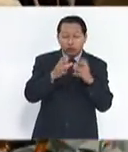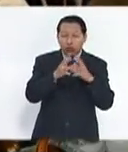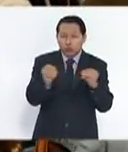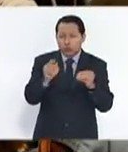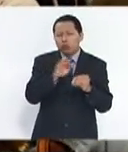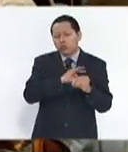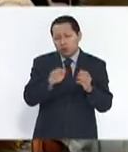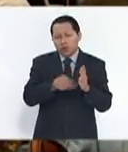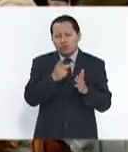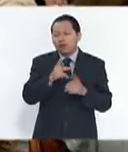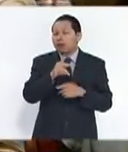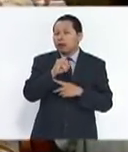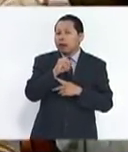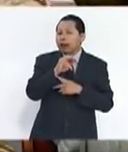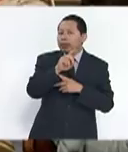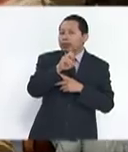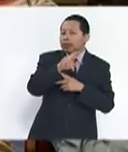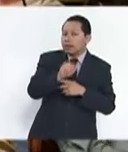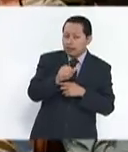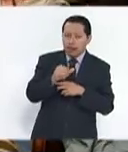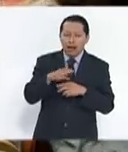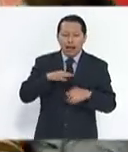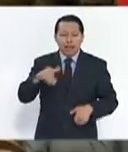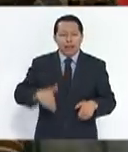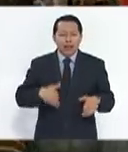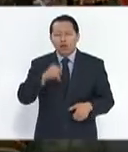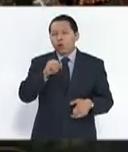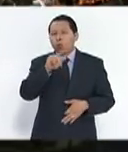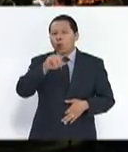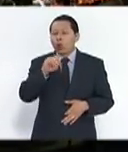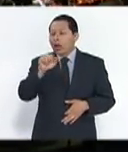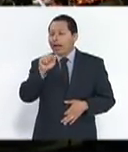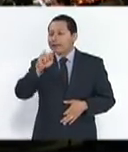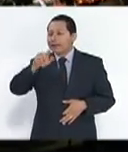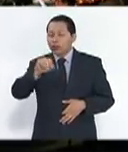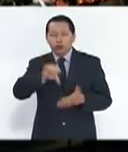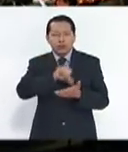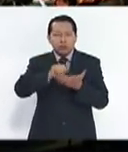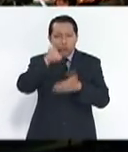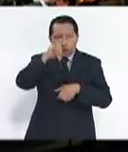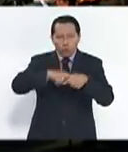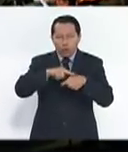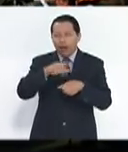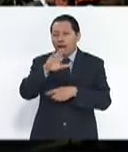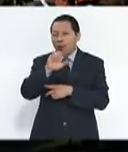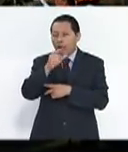retorna La Jardinera Fingida de Mozart al Teatro Julio Castillo del Centro Cultural del Bosque.